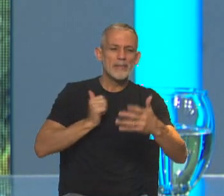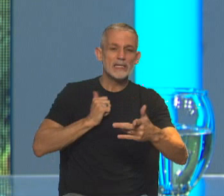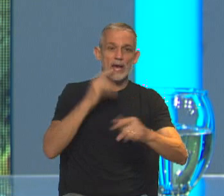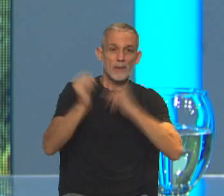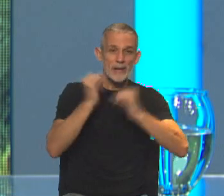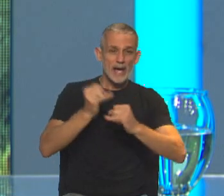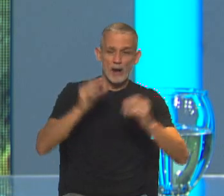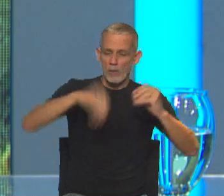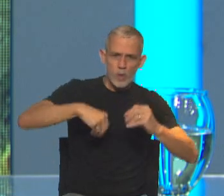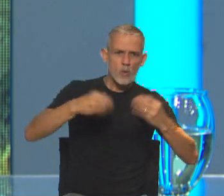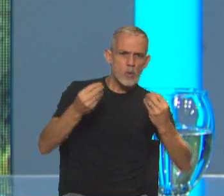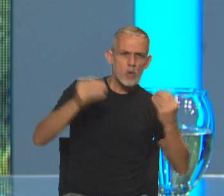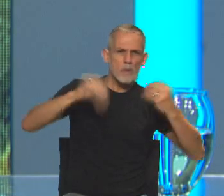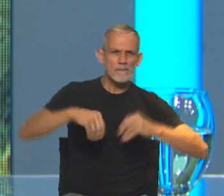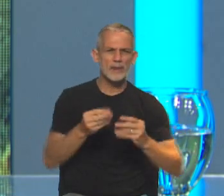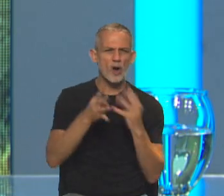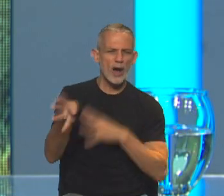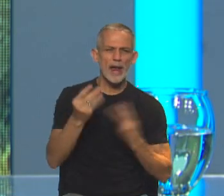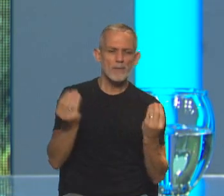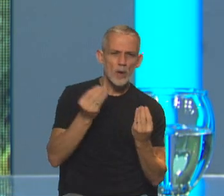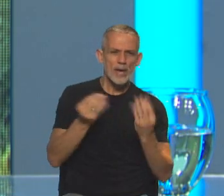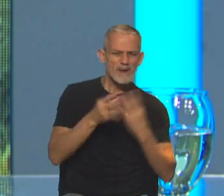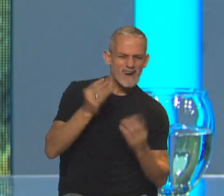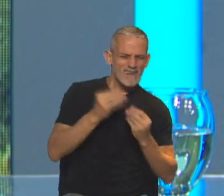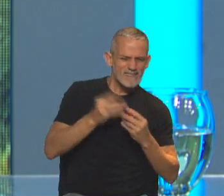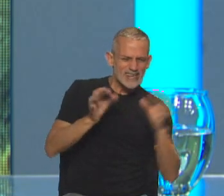explicar su propia derrota en términos de deficiencias